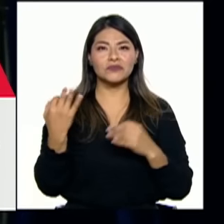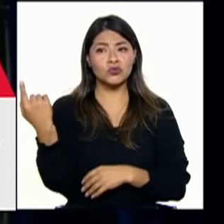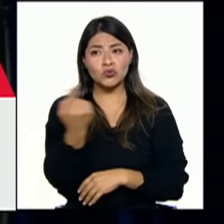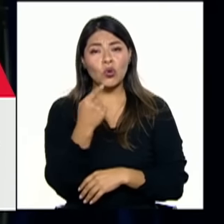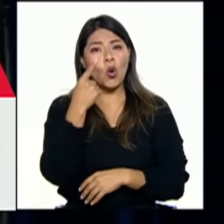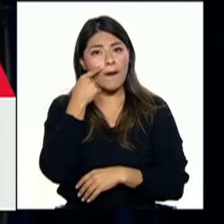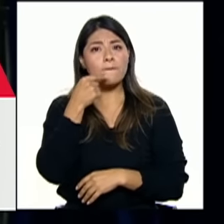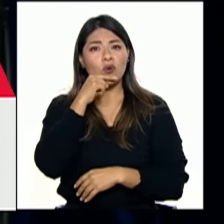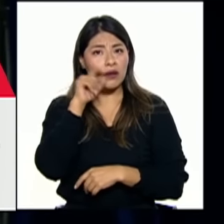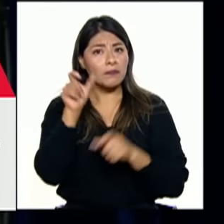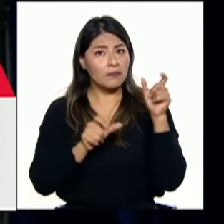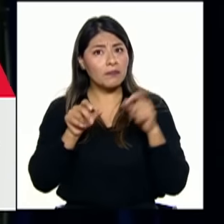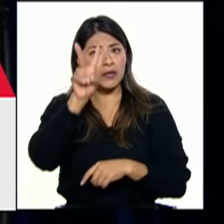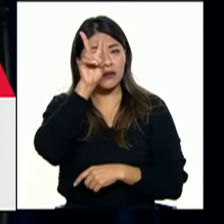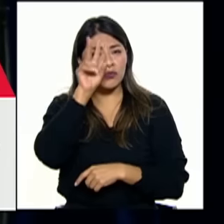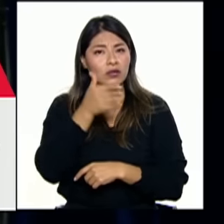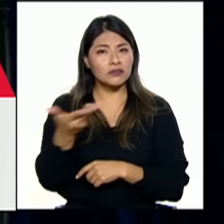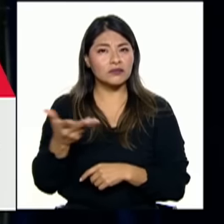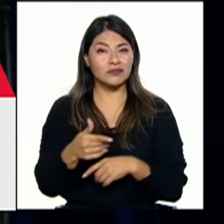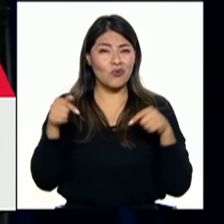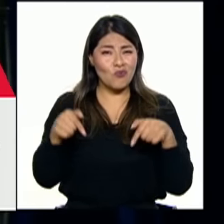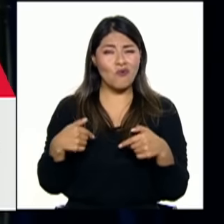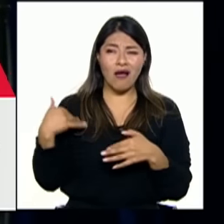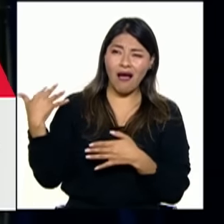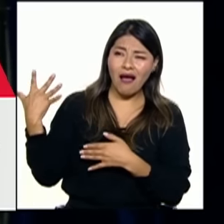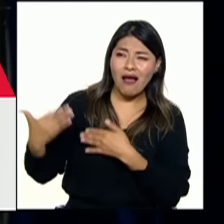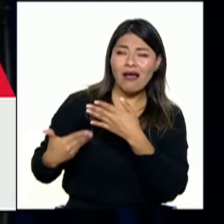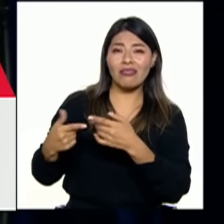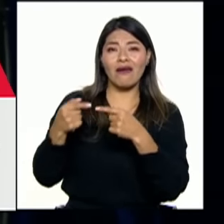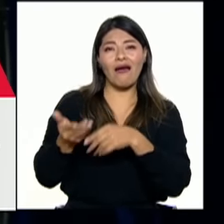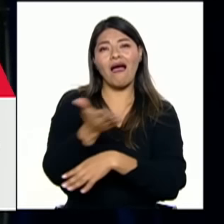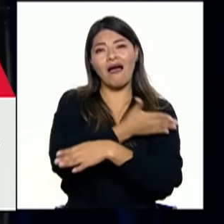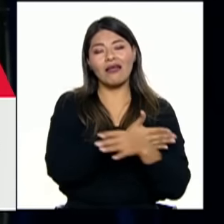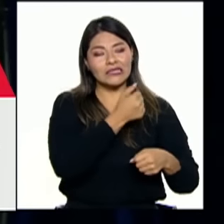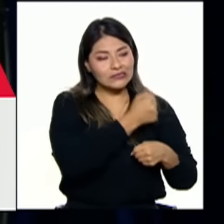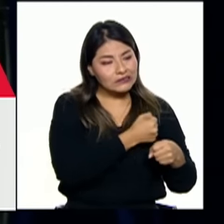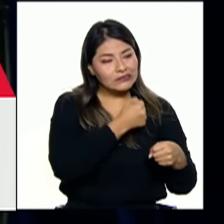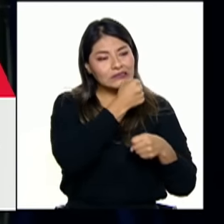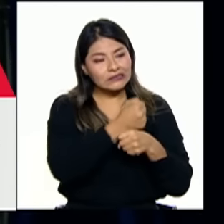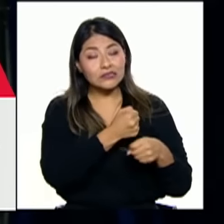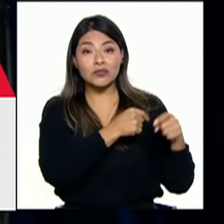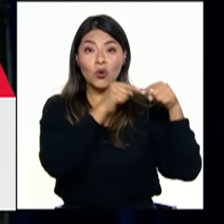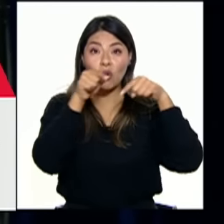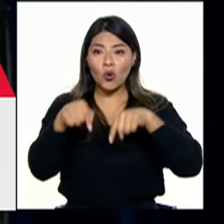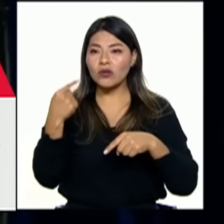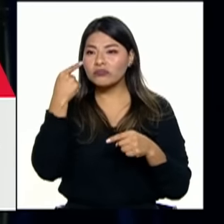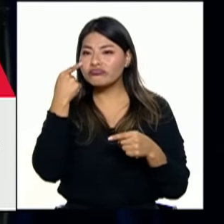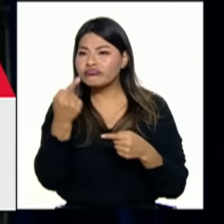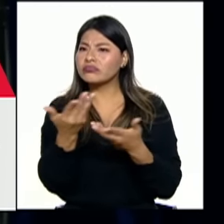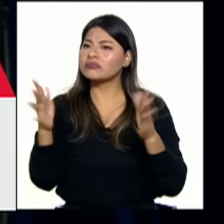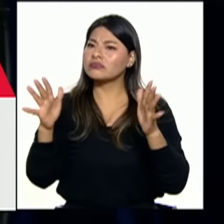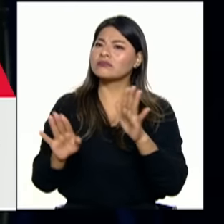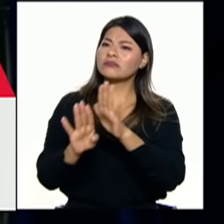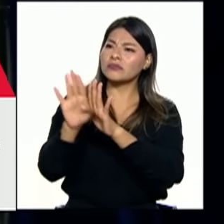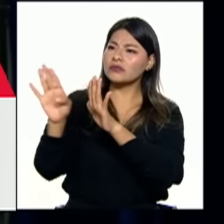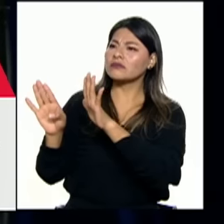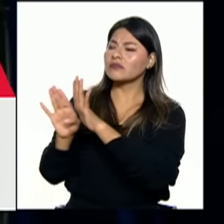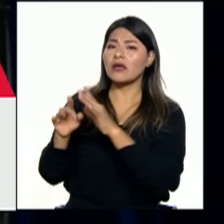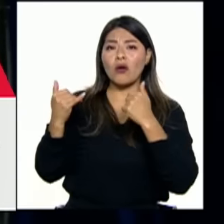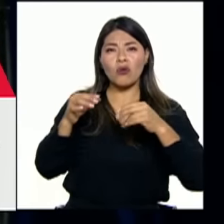vemos cómo nuestros esfuerzos conjuntos empiezan a dar frutos. Las proyecciones nos hablan de un